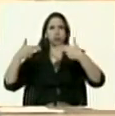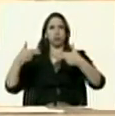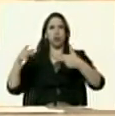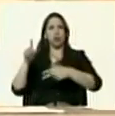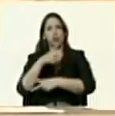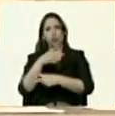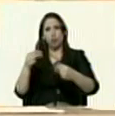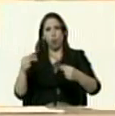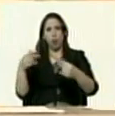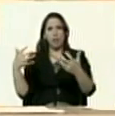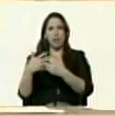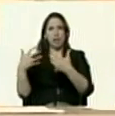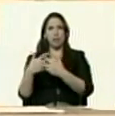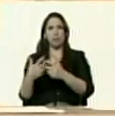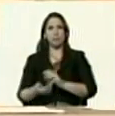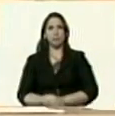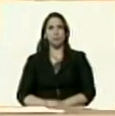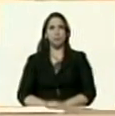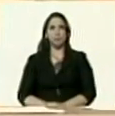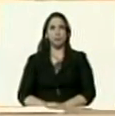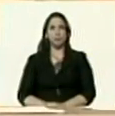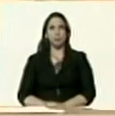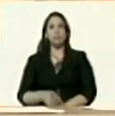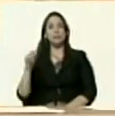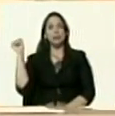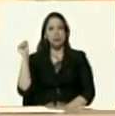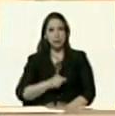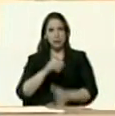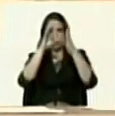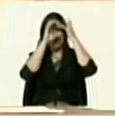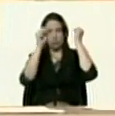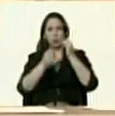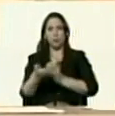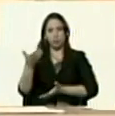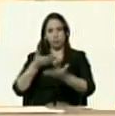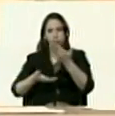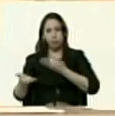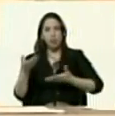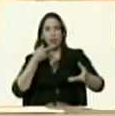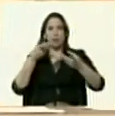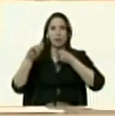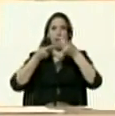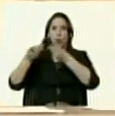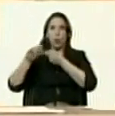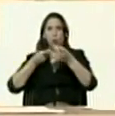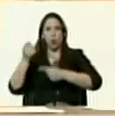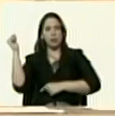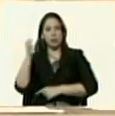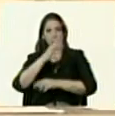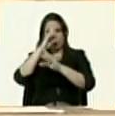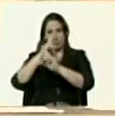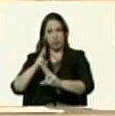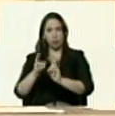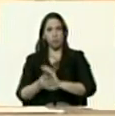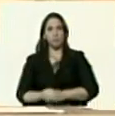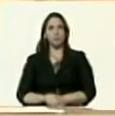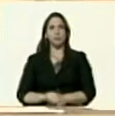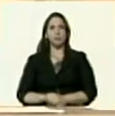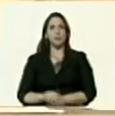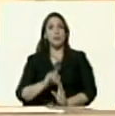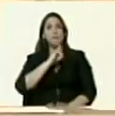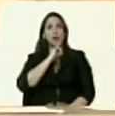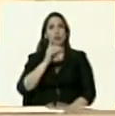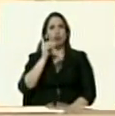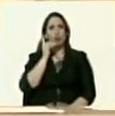guerra, digo. Sí a la diplomacia, sí al diálogo, sí al respeto. Iván Duque